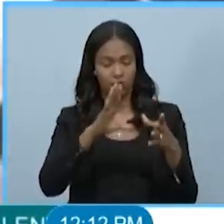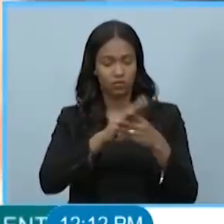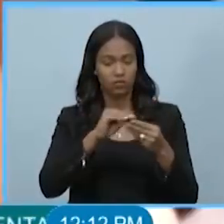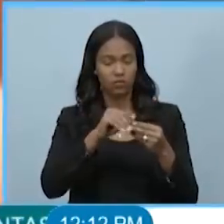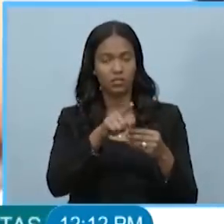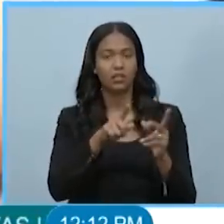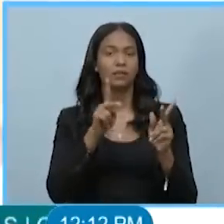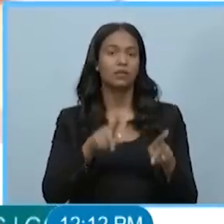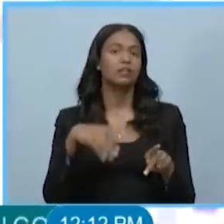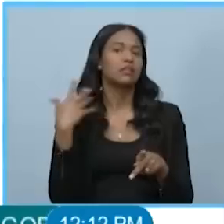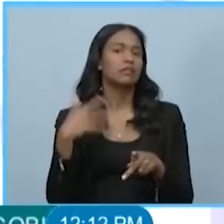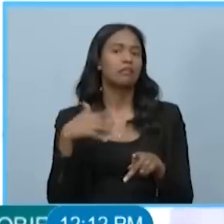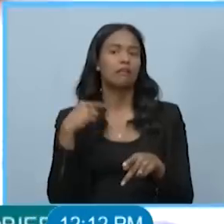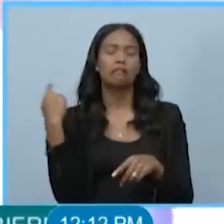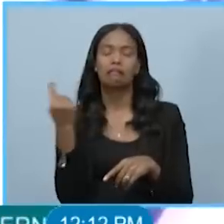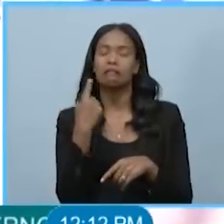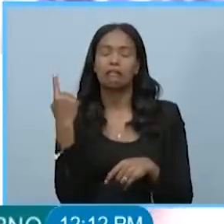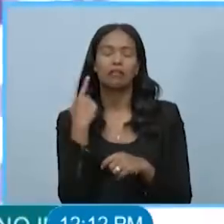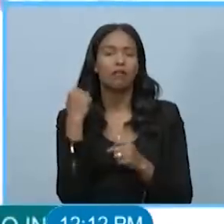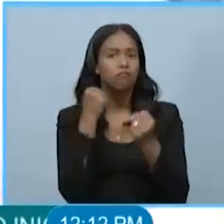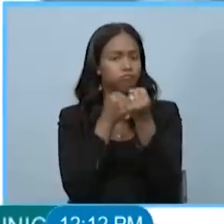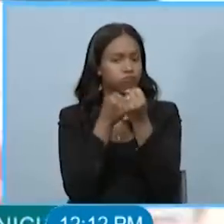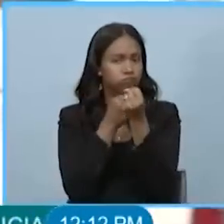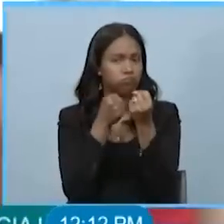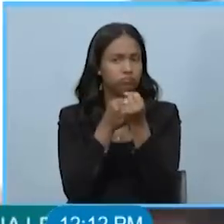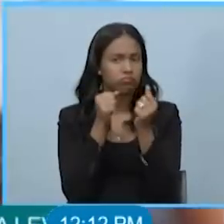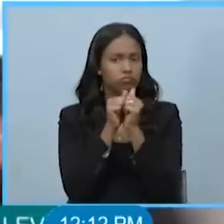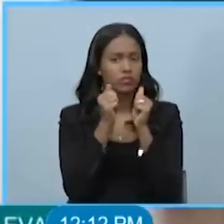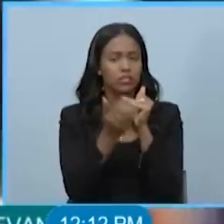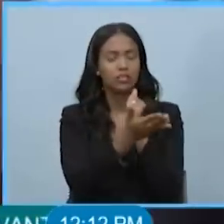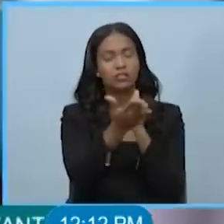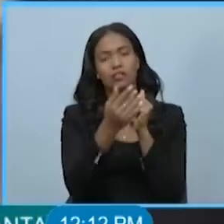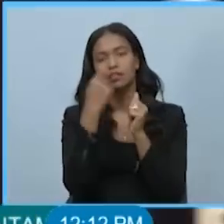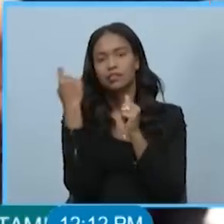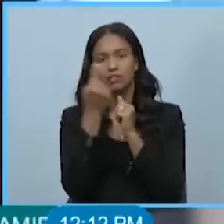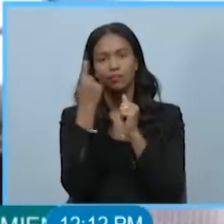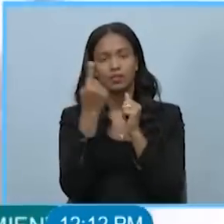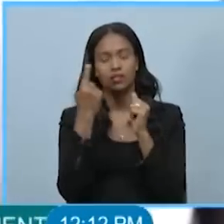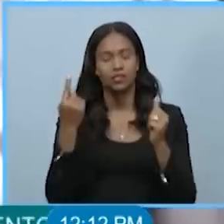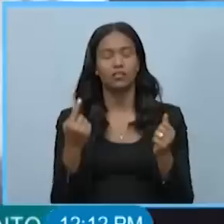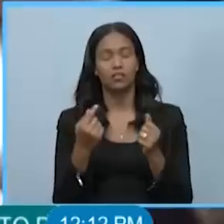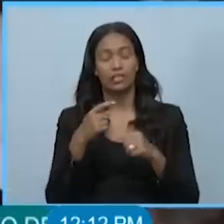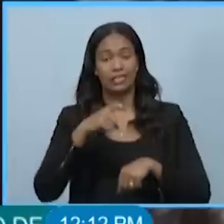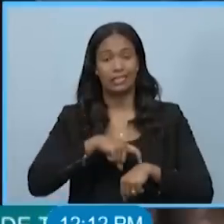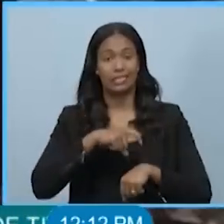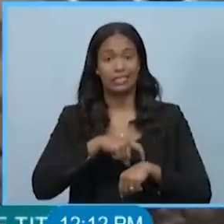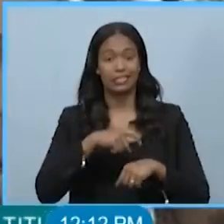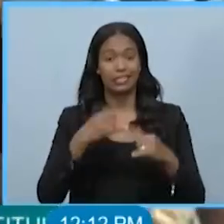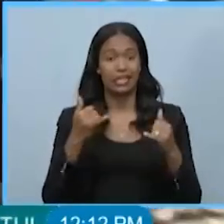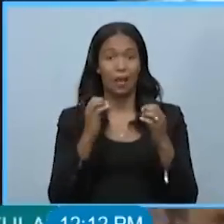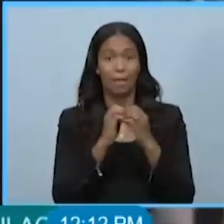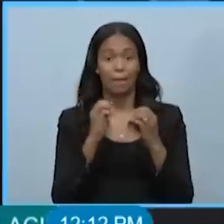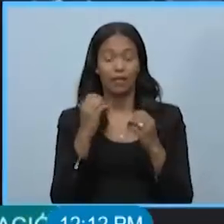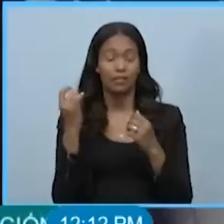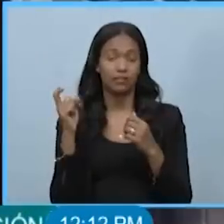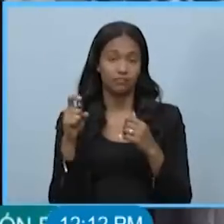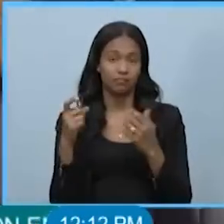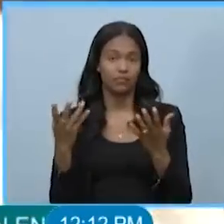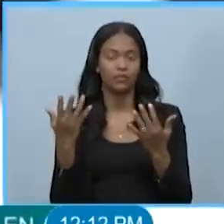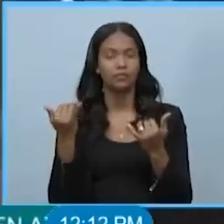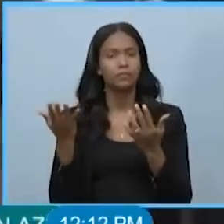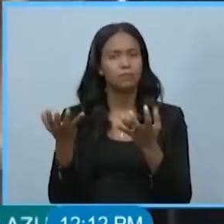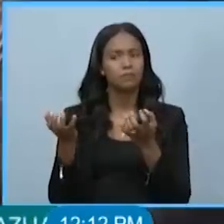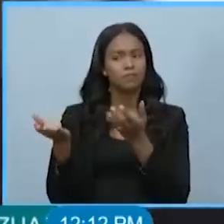una persona que siempre estuvo al lado de ellos para apoyarlo en los momentos más necesitados. Vamos a tratar